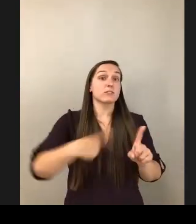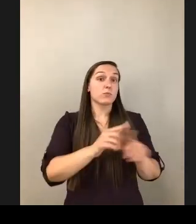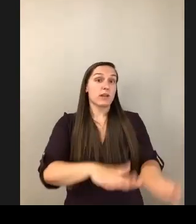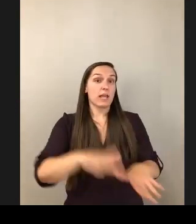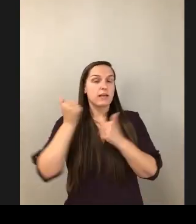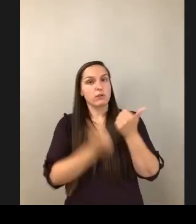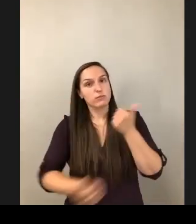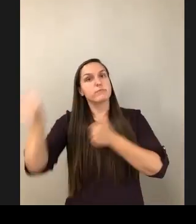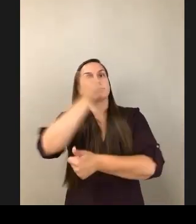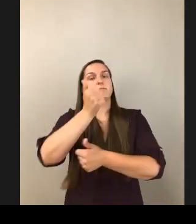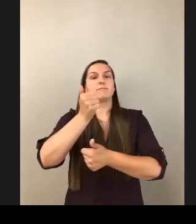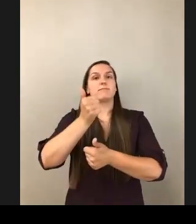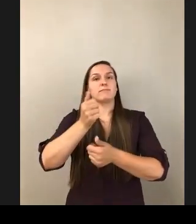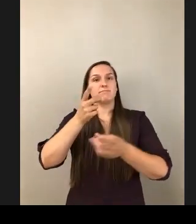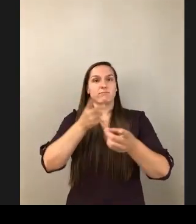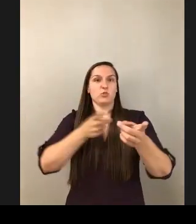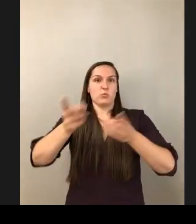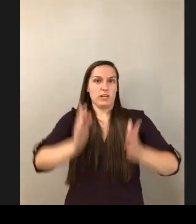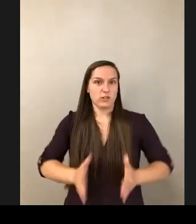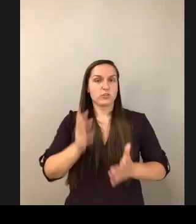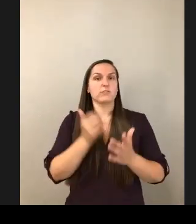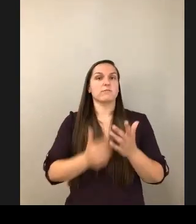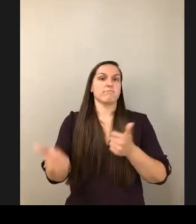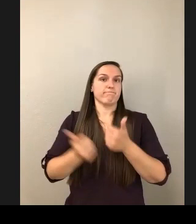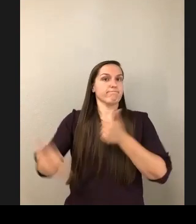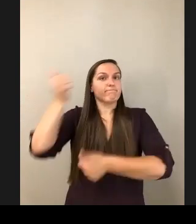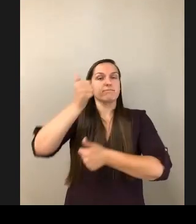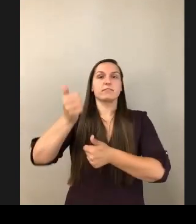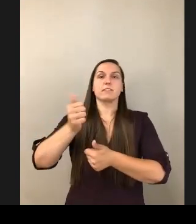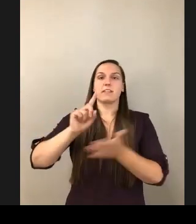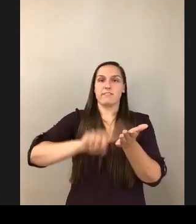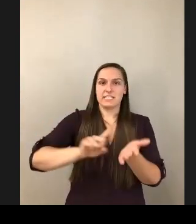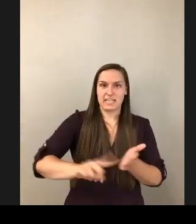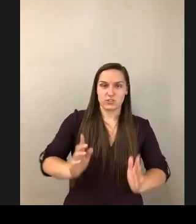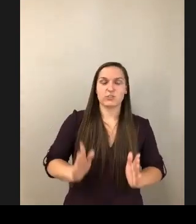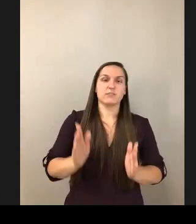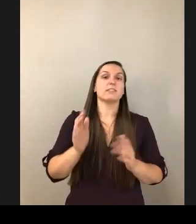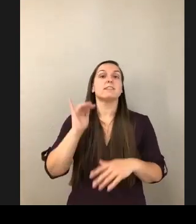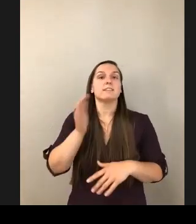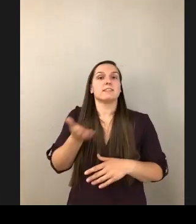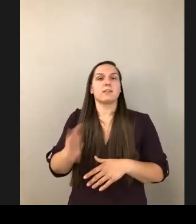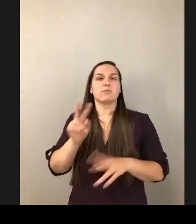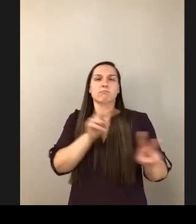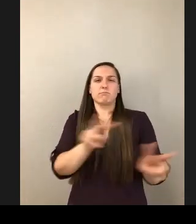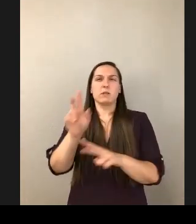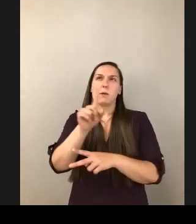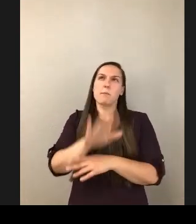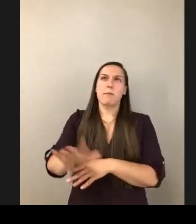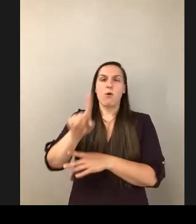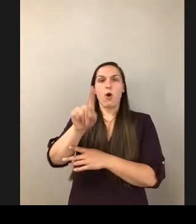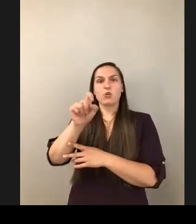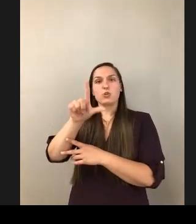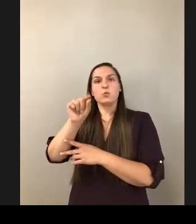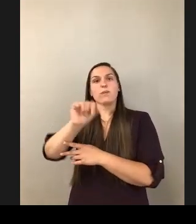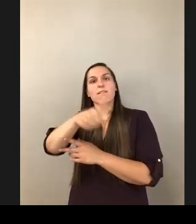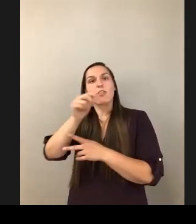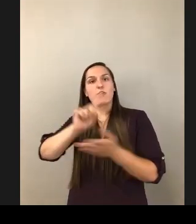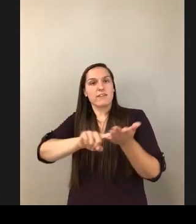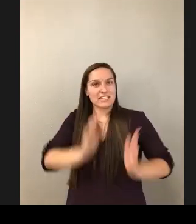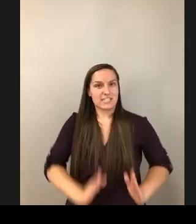Eventualmente, cuando salí, yo fui el director adjunto ejecutivo y uno de